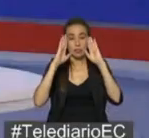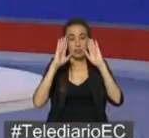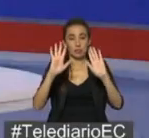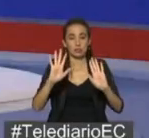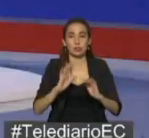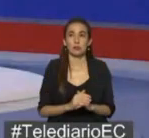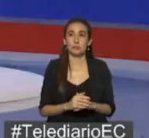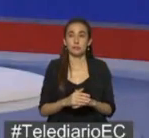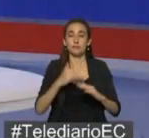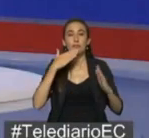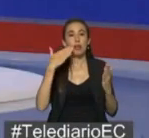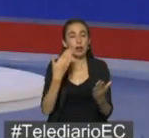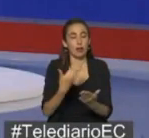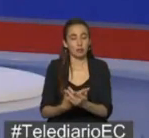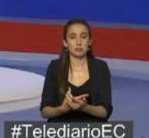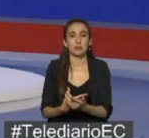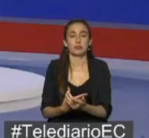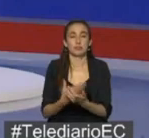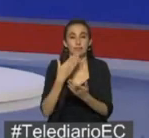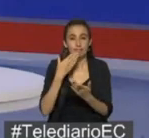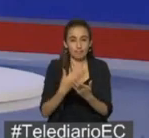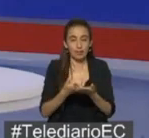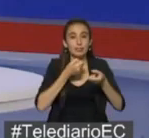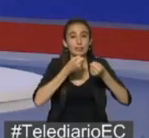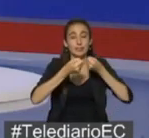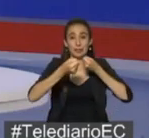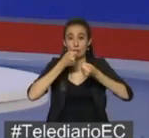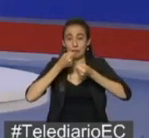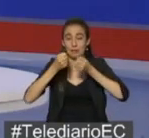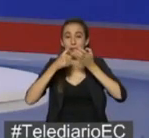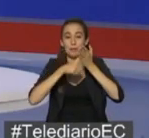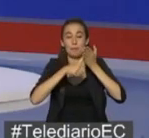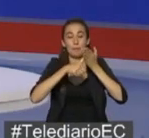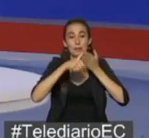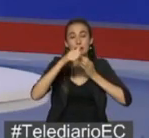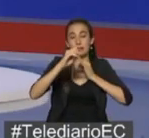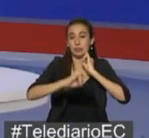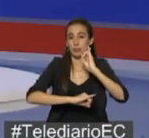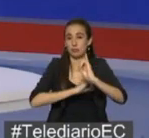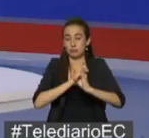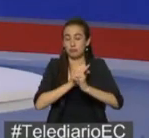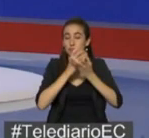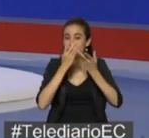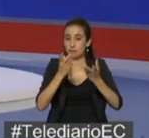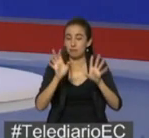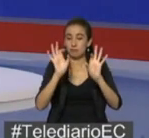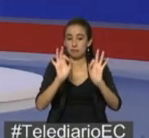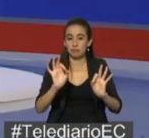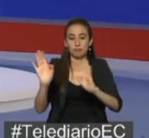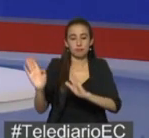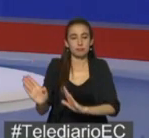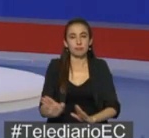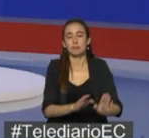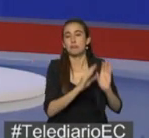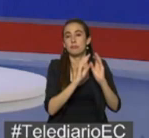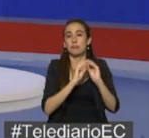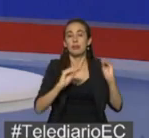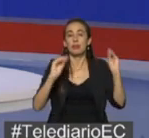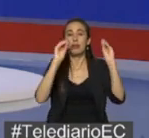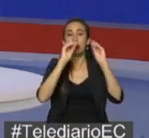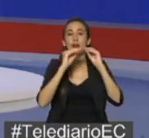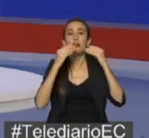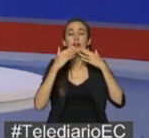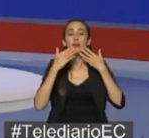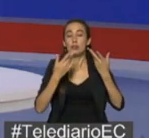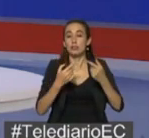Gracias, canciller. Agradecemos su tiempo. Ha sido el ministro de Relaciones Exteriores, José Valencia, quien mediante vía telefónica ha dado